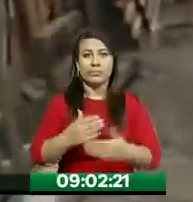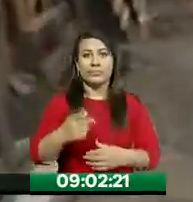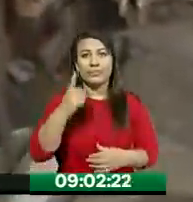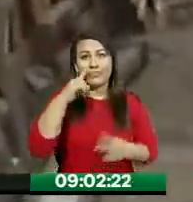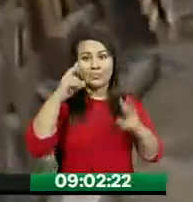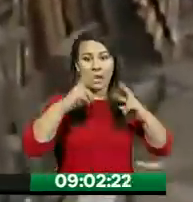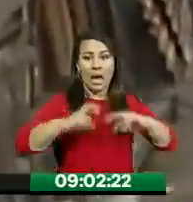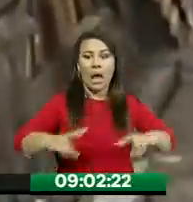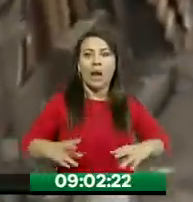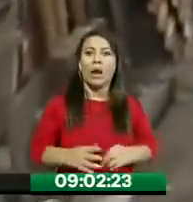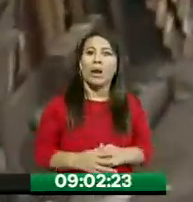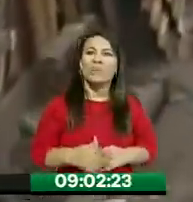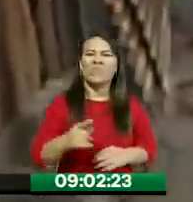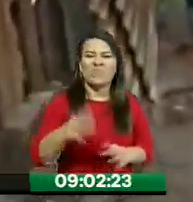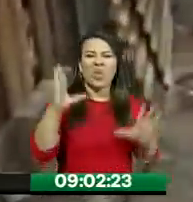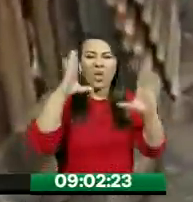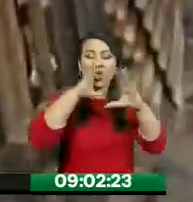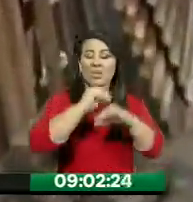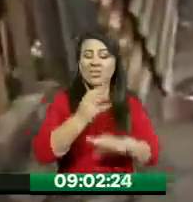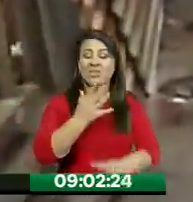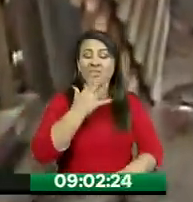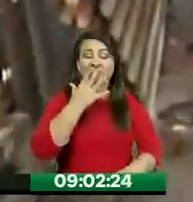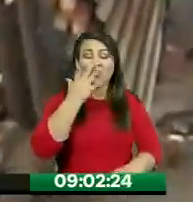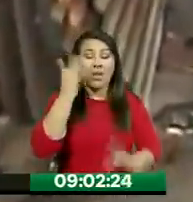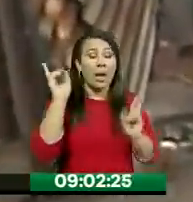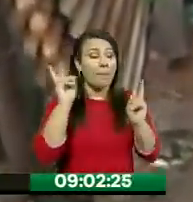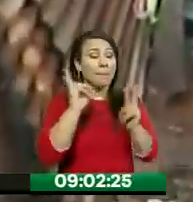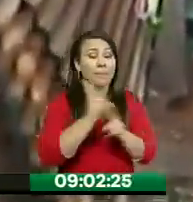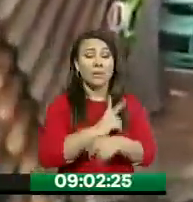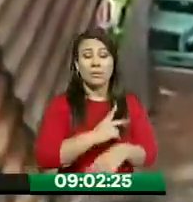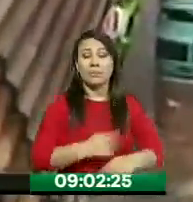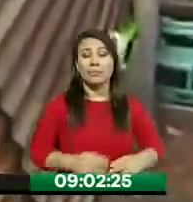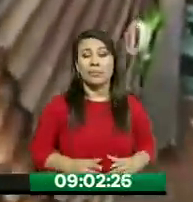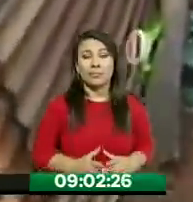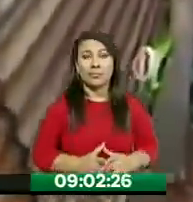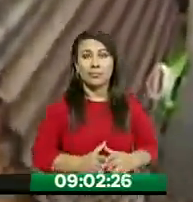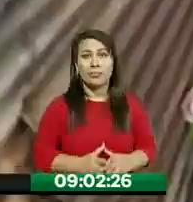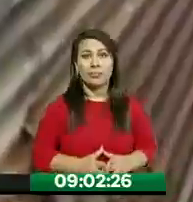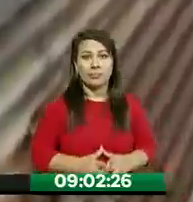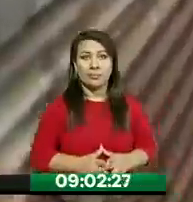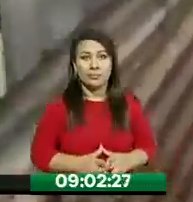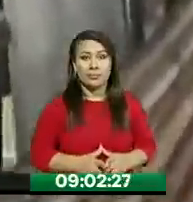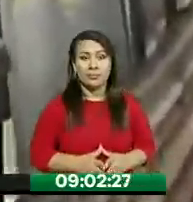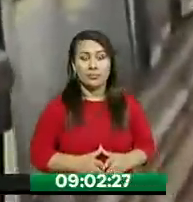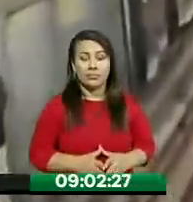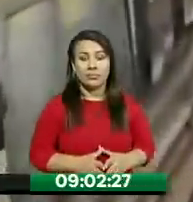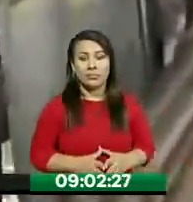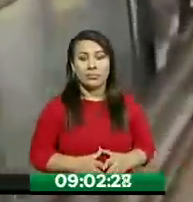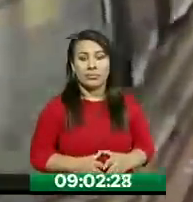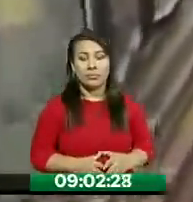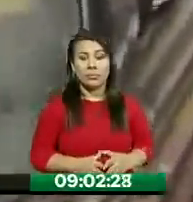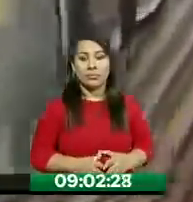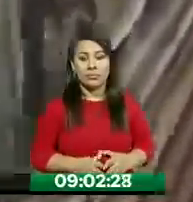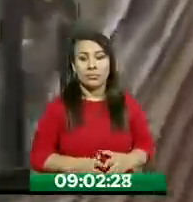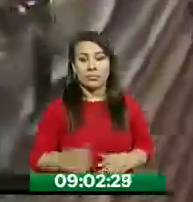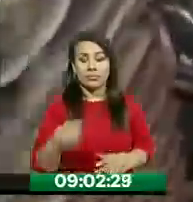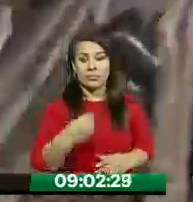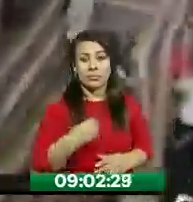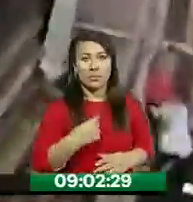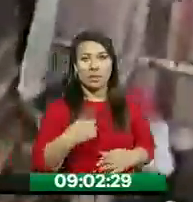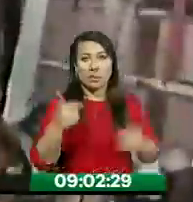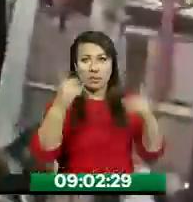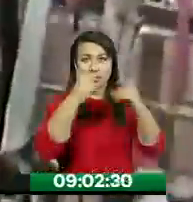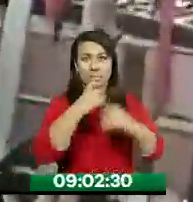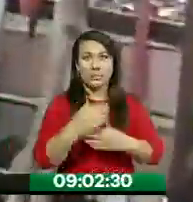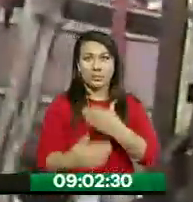esto finalizamos, ingeniero. Algo que he podido palpar y es evidente, los peatones, los transeúntes, que los veo unos cruzar por aquí y